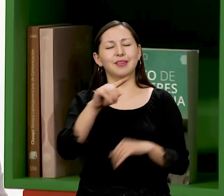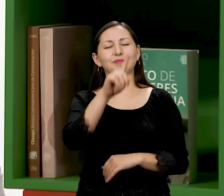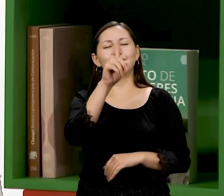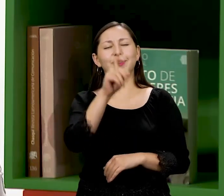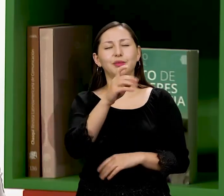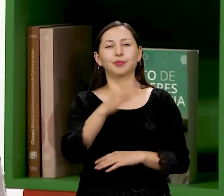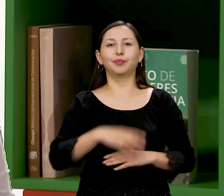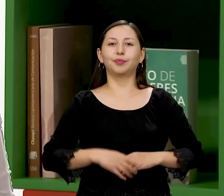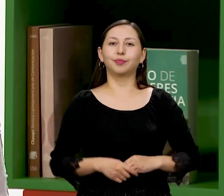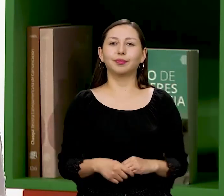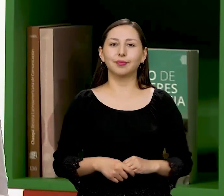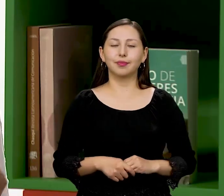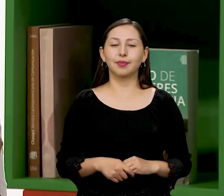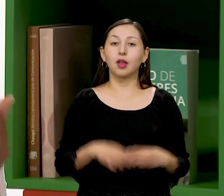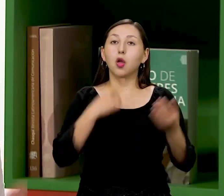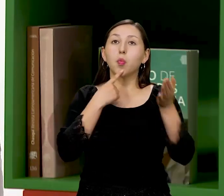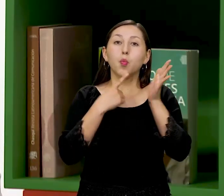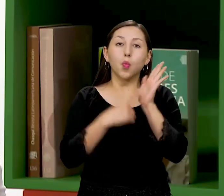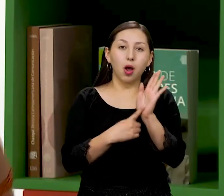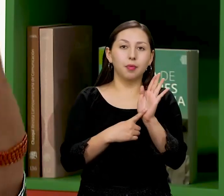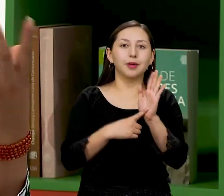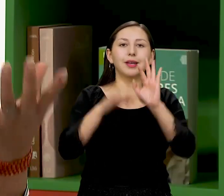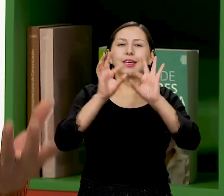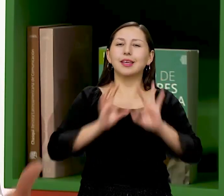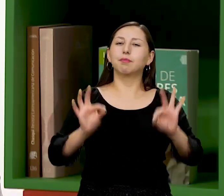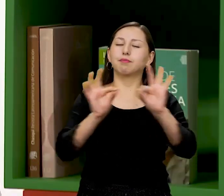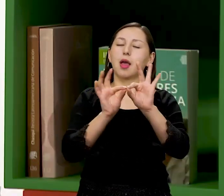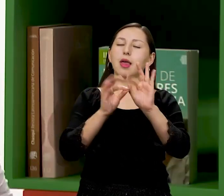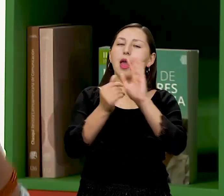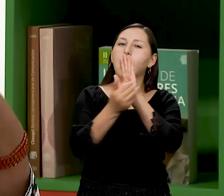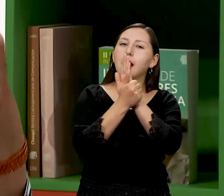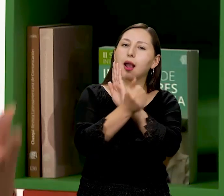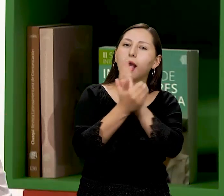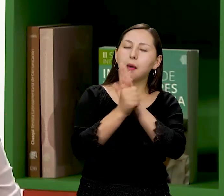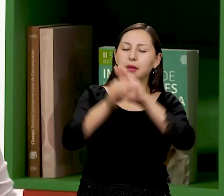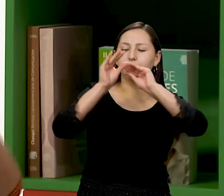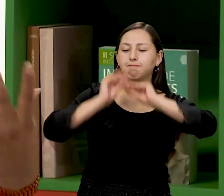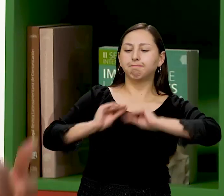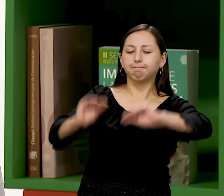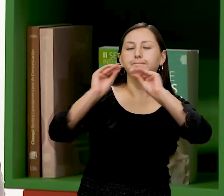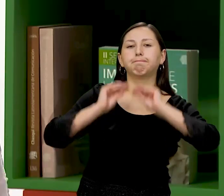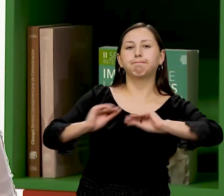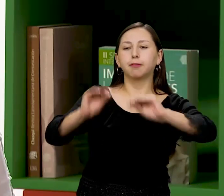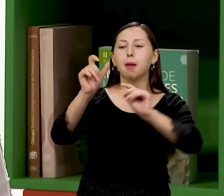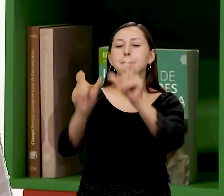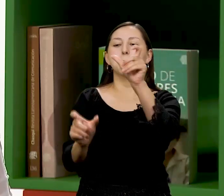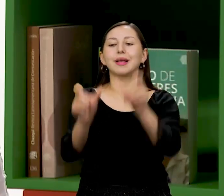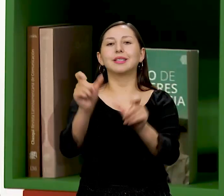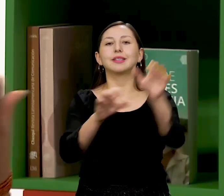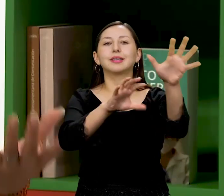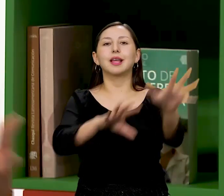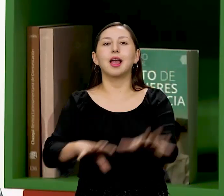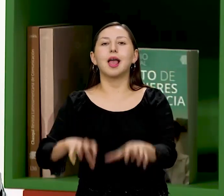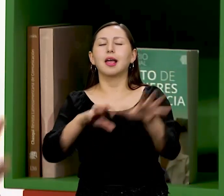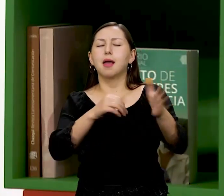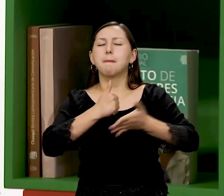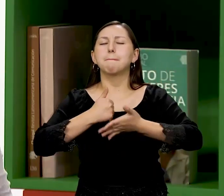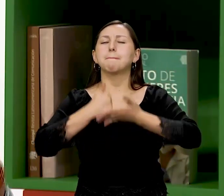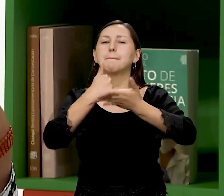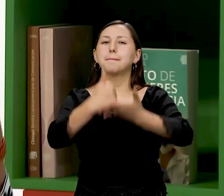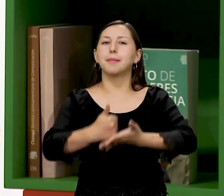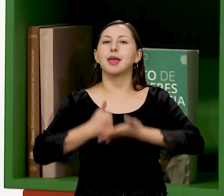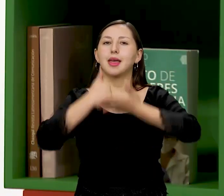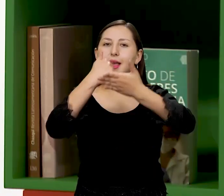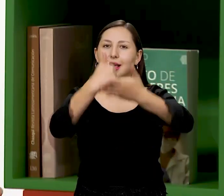siguiente inquietud. Si hubiese esta socialización, mayor apoyo, quizás mayor gestión, ¿cuál sería el aporte,